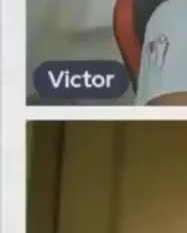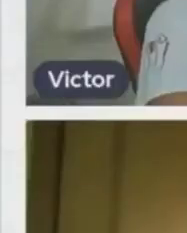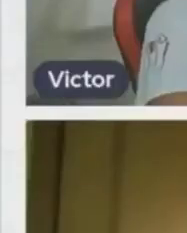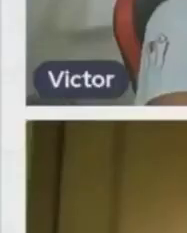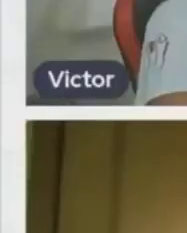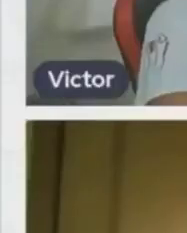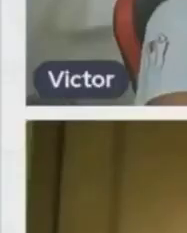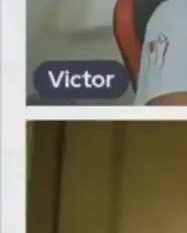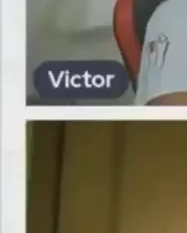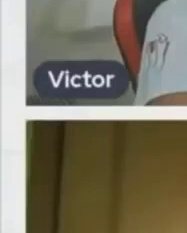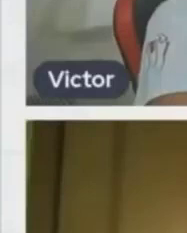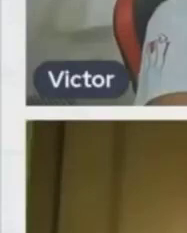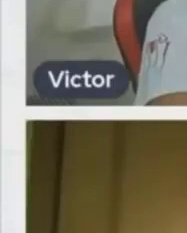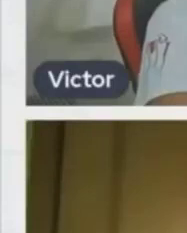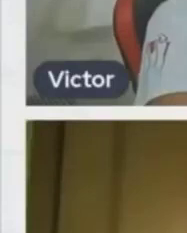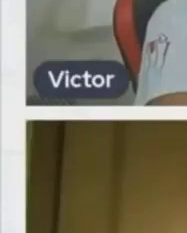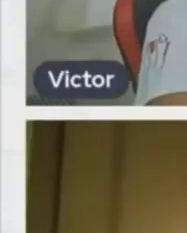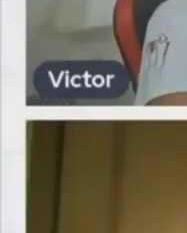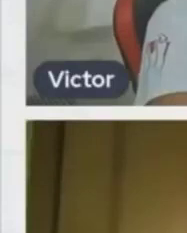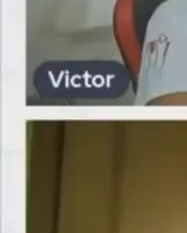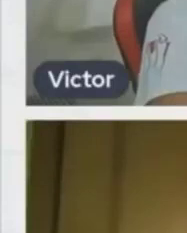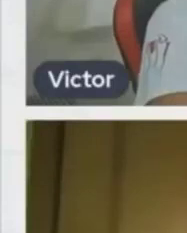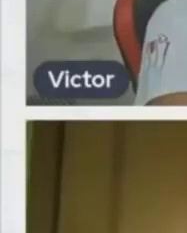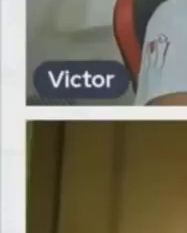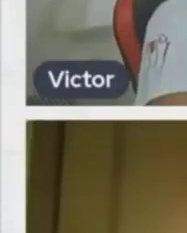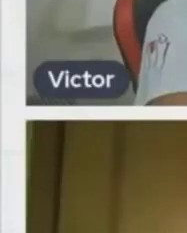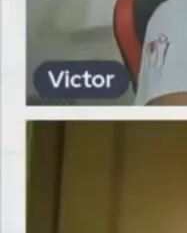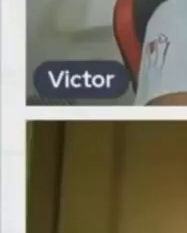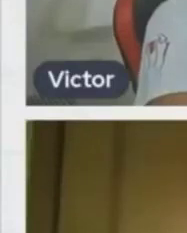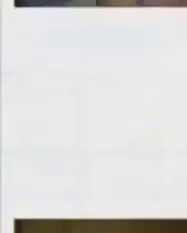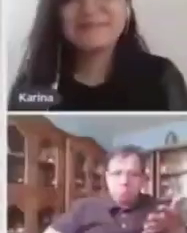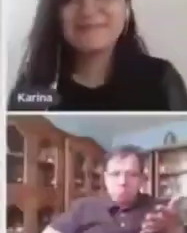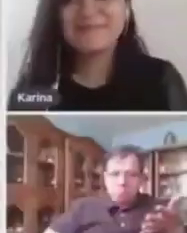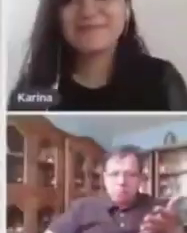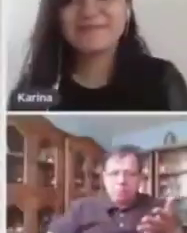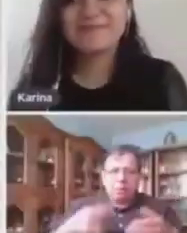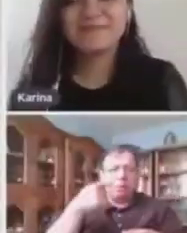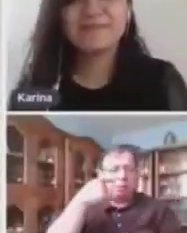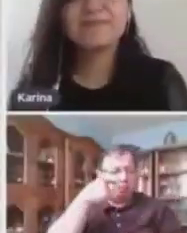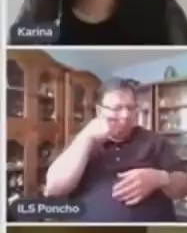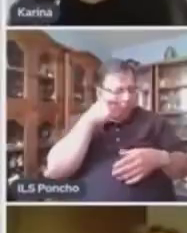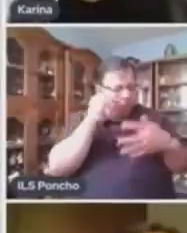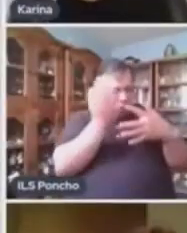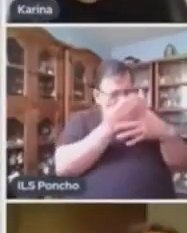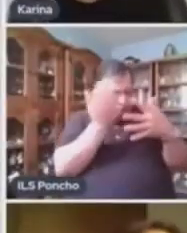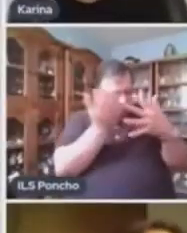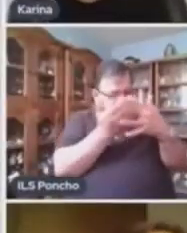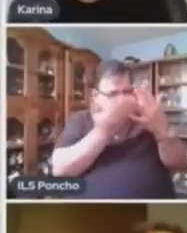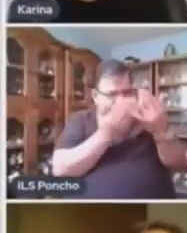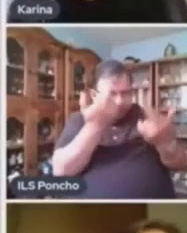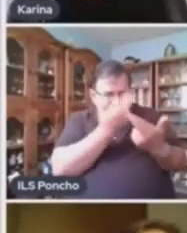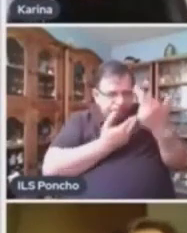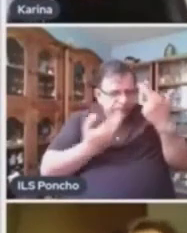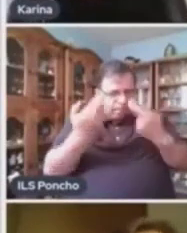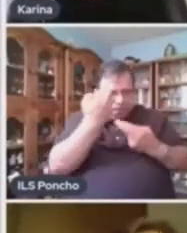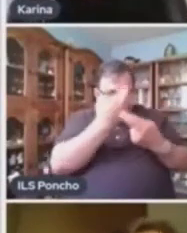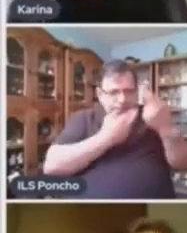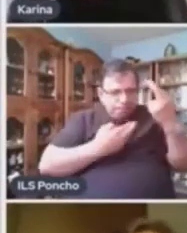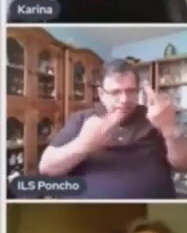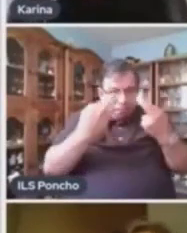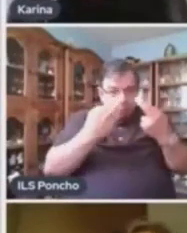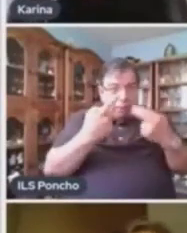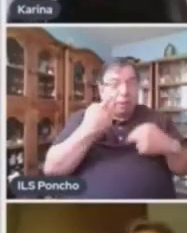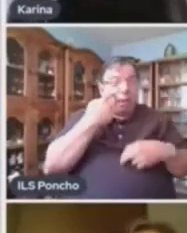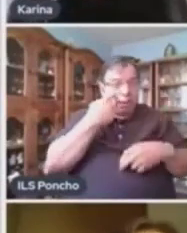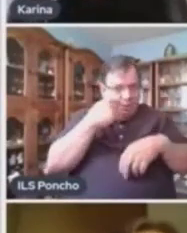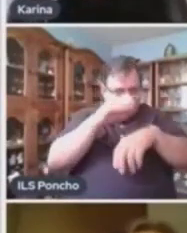Excelente. Está muy interesante el texto que encontraste. Vamos a analizarlo. Les invito a mis amigos que nos están